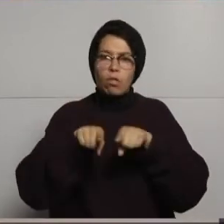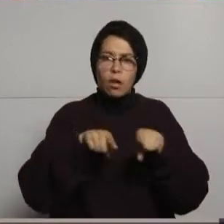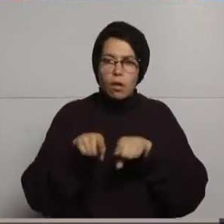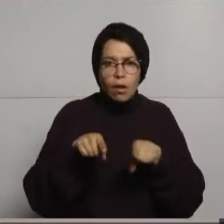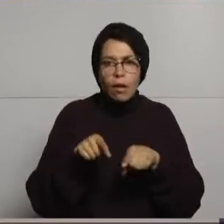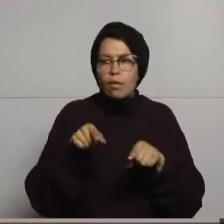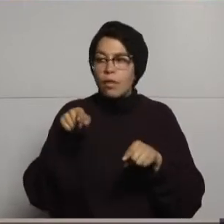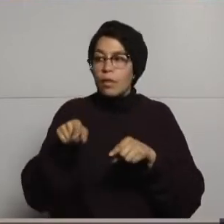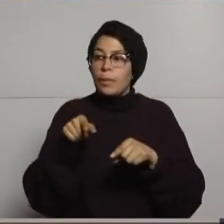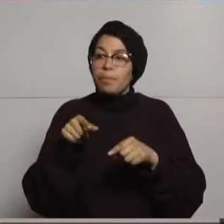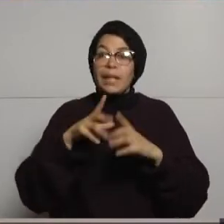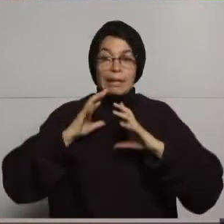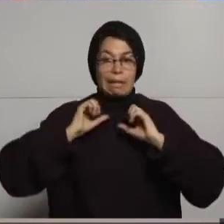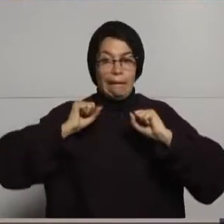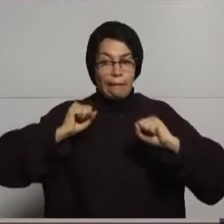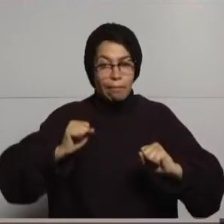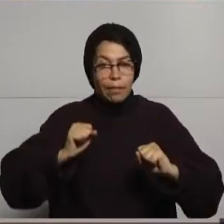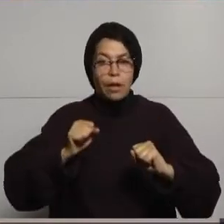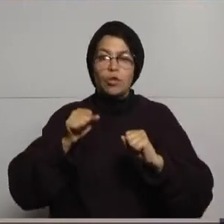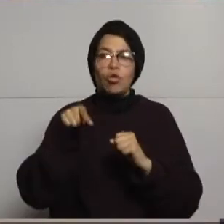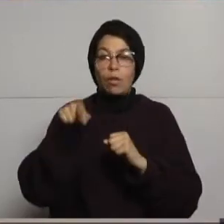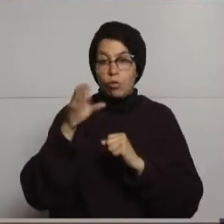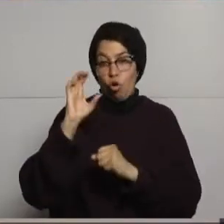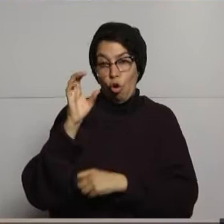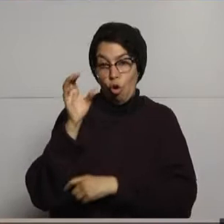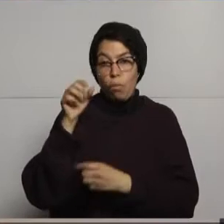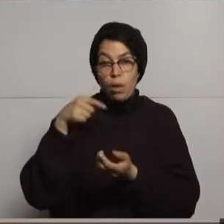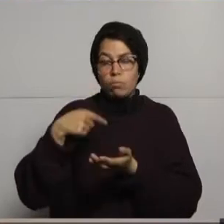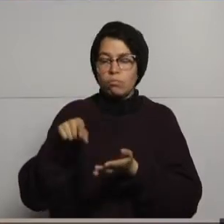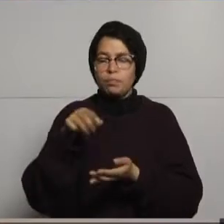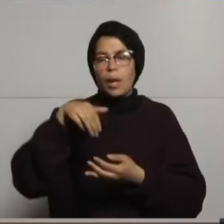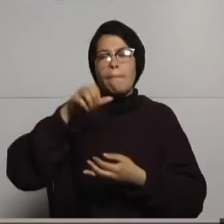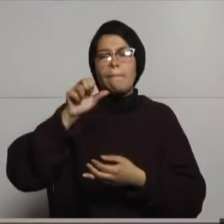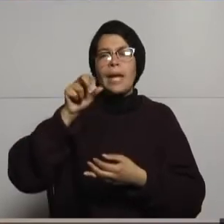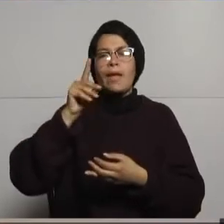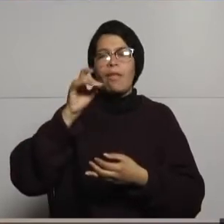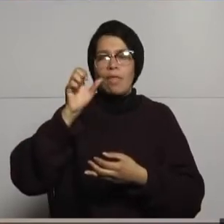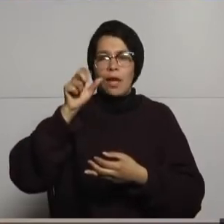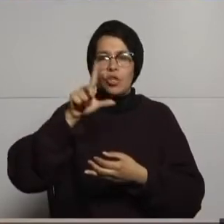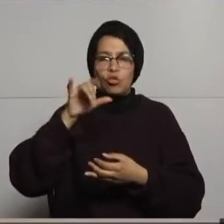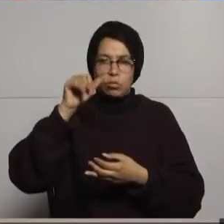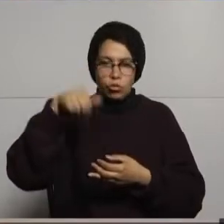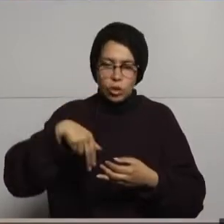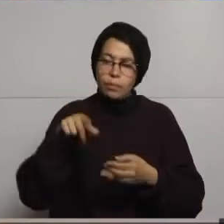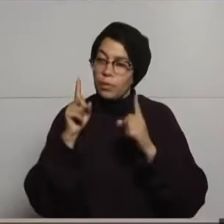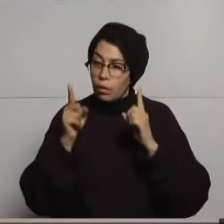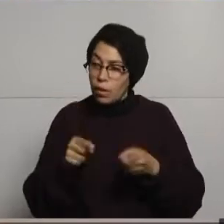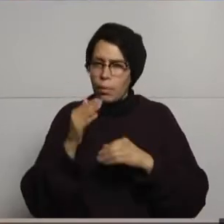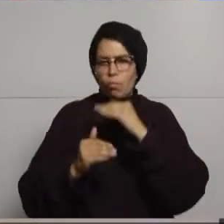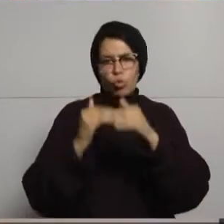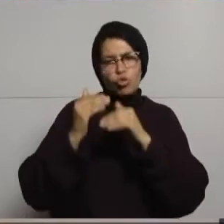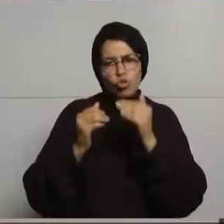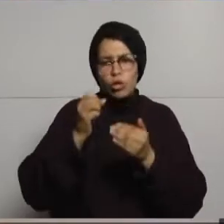Cultura Ciudadana y secretario de Desarrollo Social de Medellín, consultor internacional y conferencista en gestión pública, proyectos urbanos